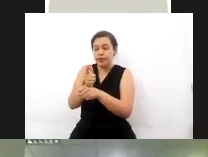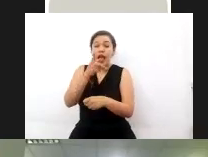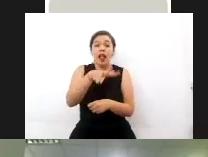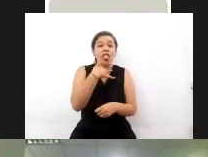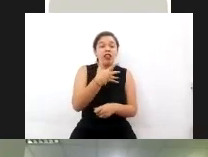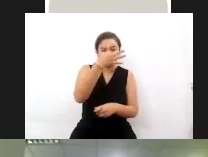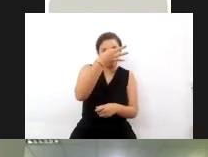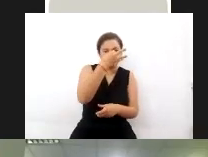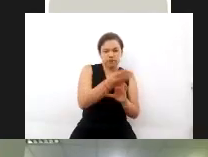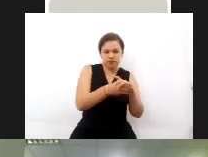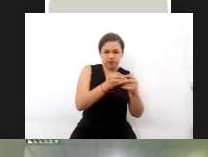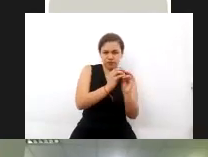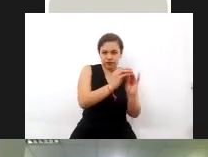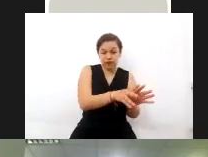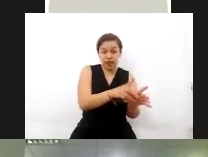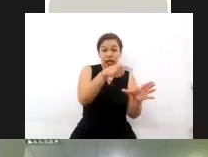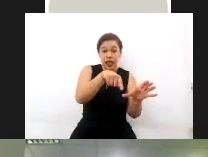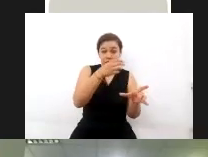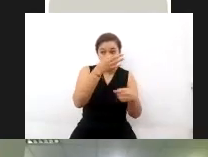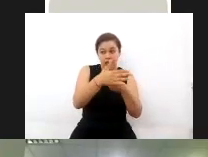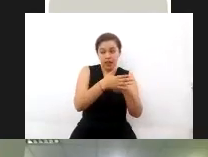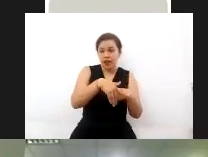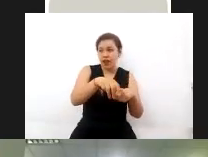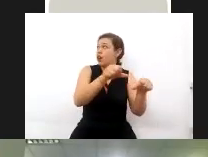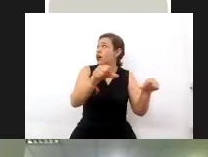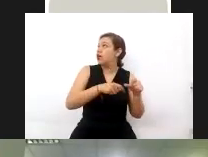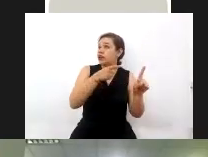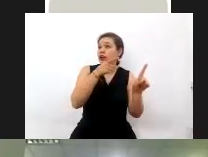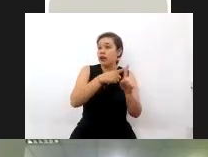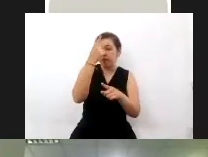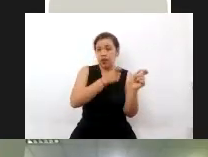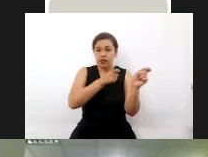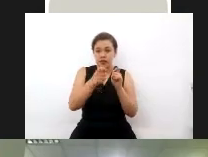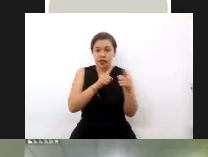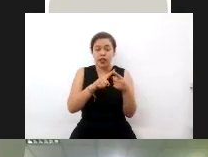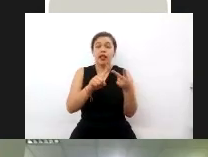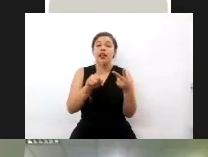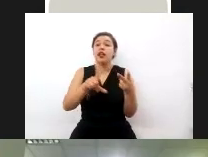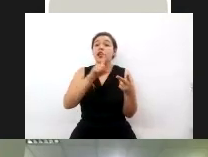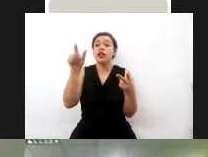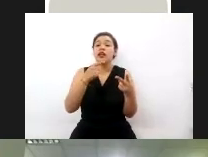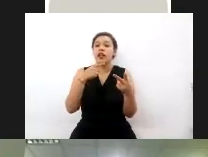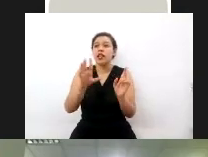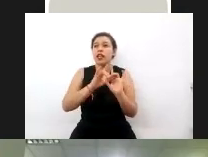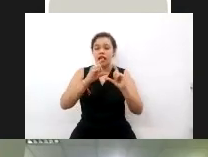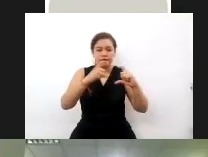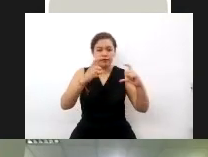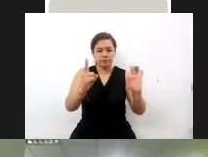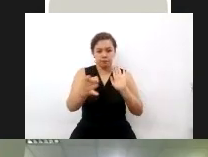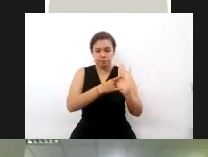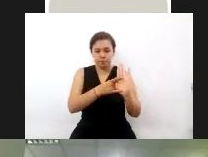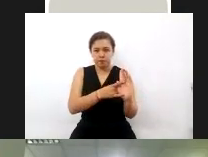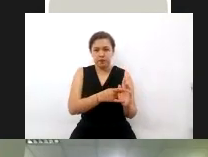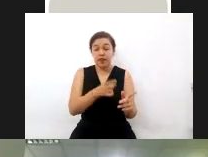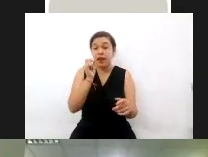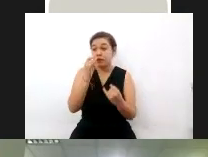sanitario. Se deben de colocar en un área específica para su manejo y por eso es que deben de estar identificadas. Hay que